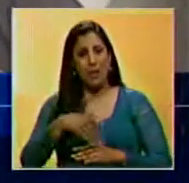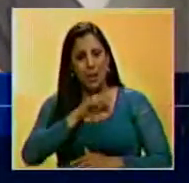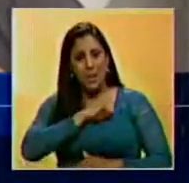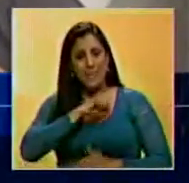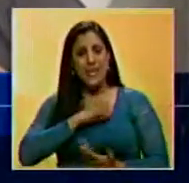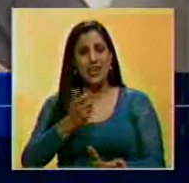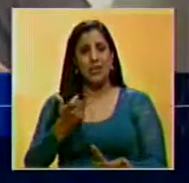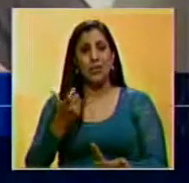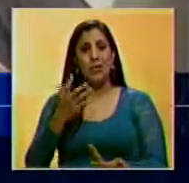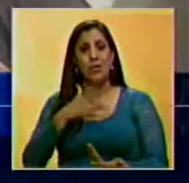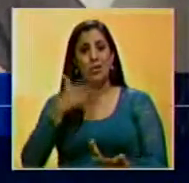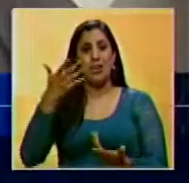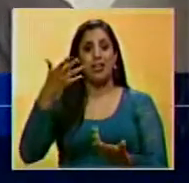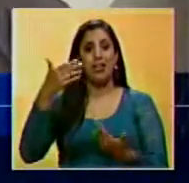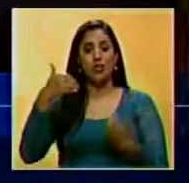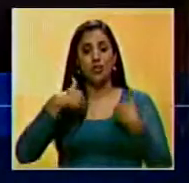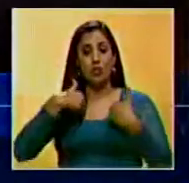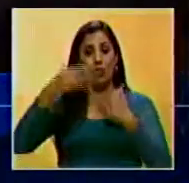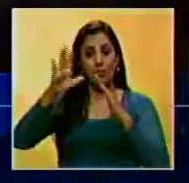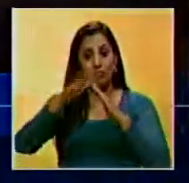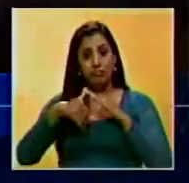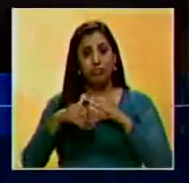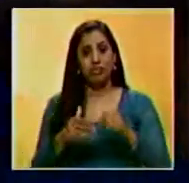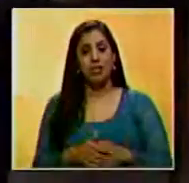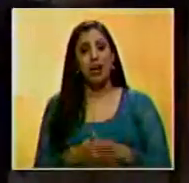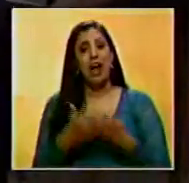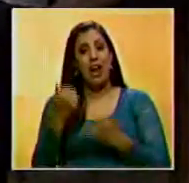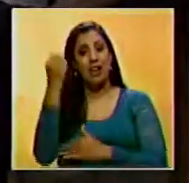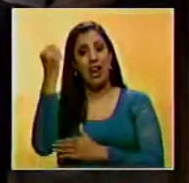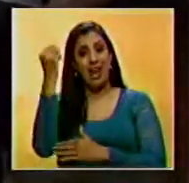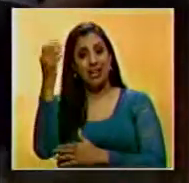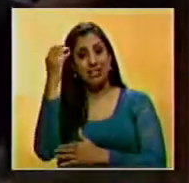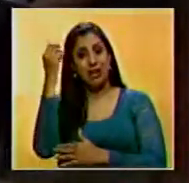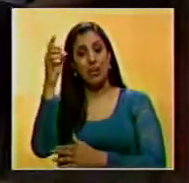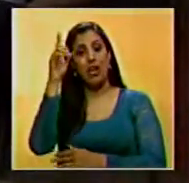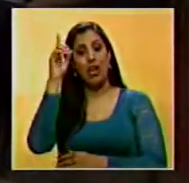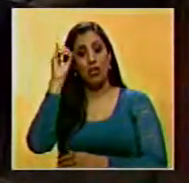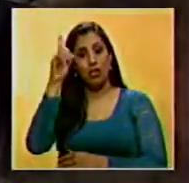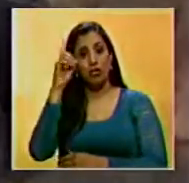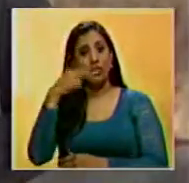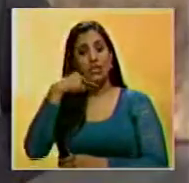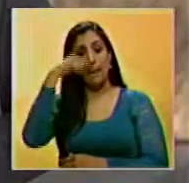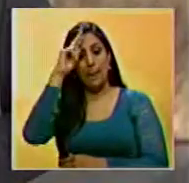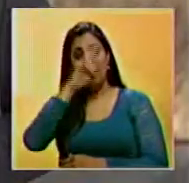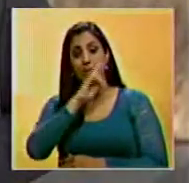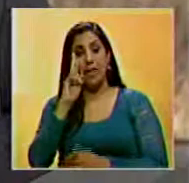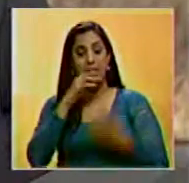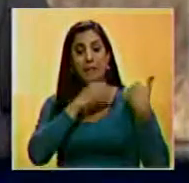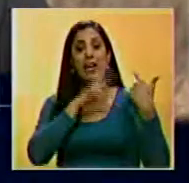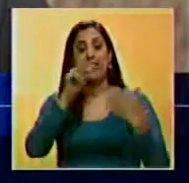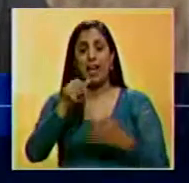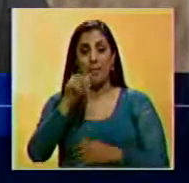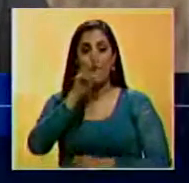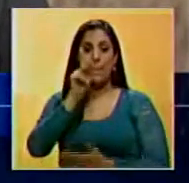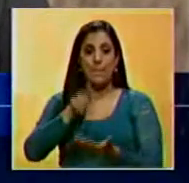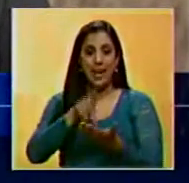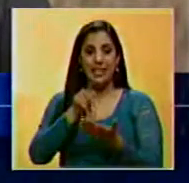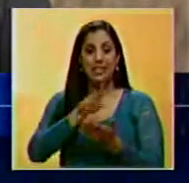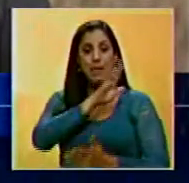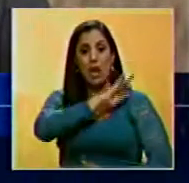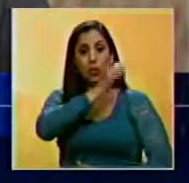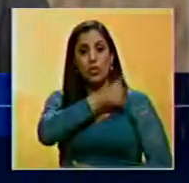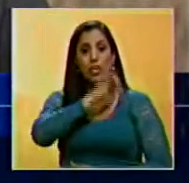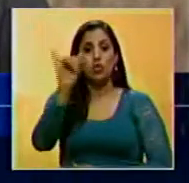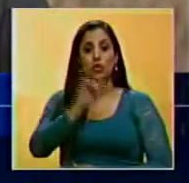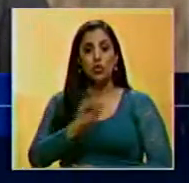a que sean también víctimas de AMPA. Durante la asamblea de docentes, padres y representantes, en la que también participaron autoridades de la zona educativa,